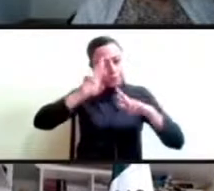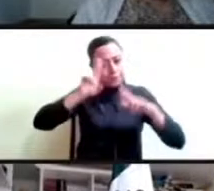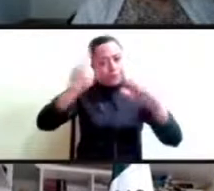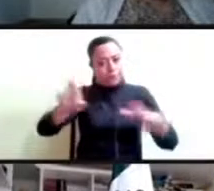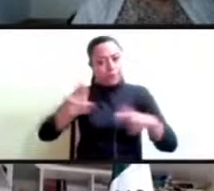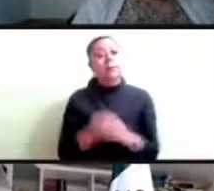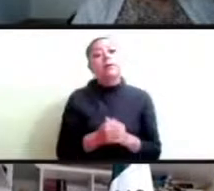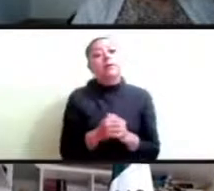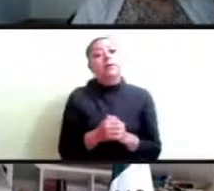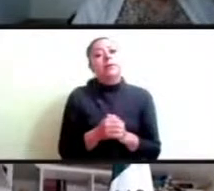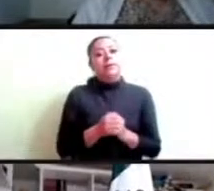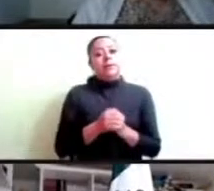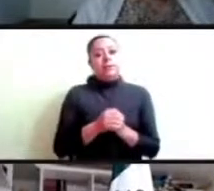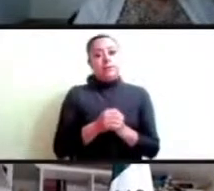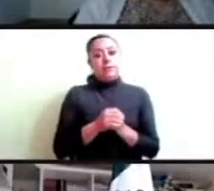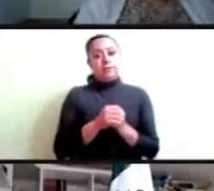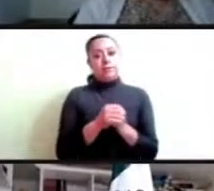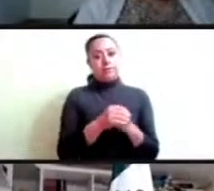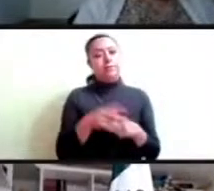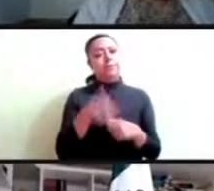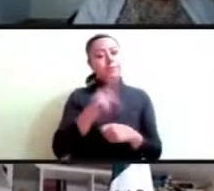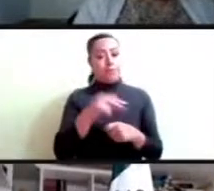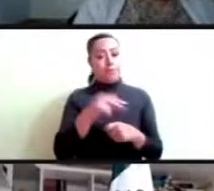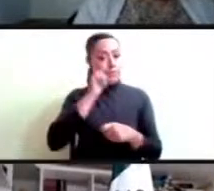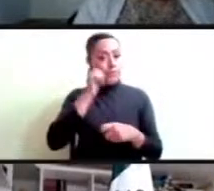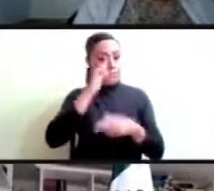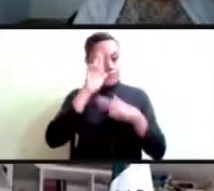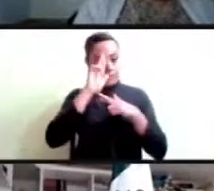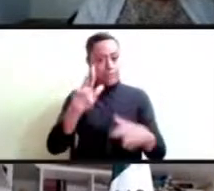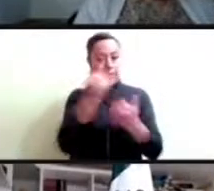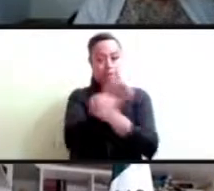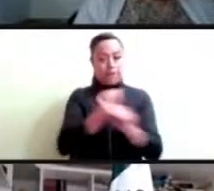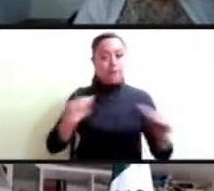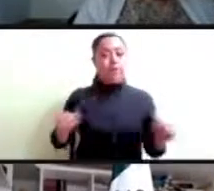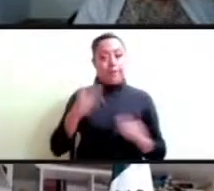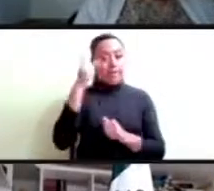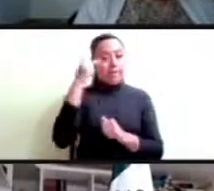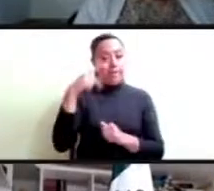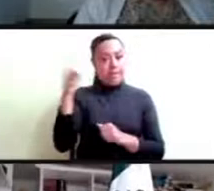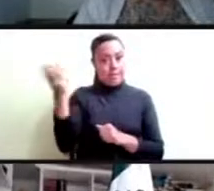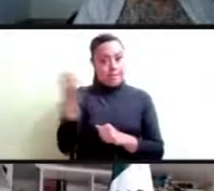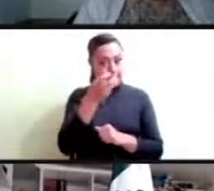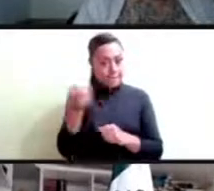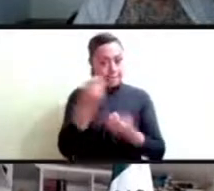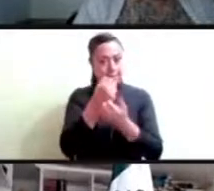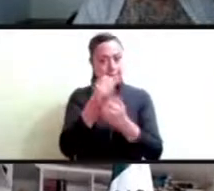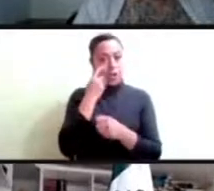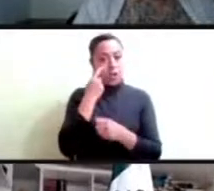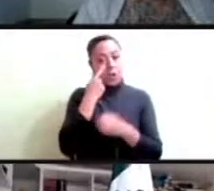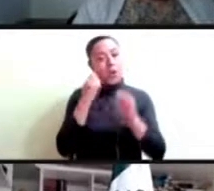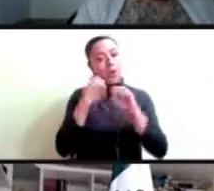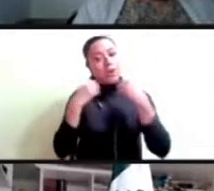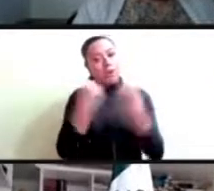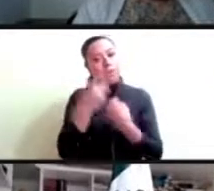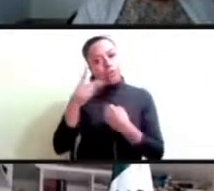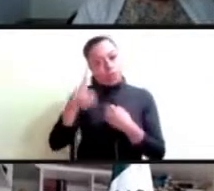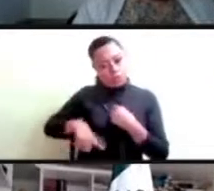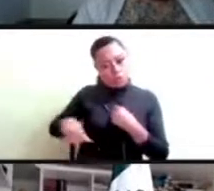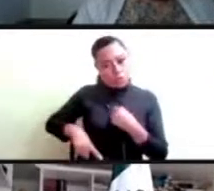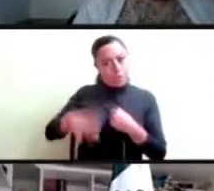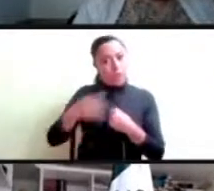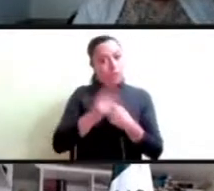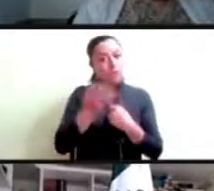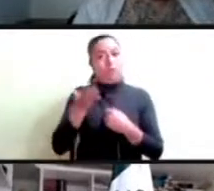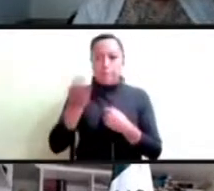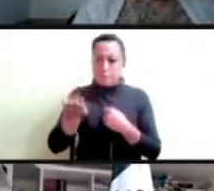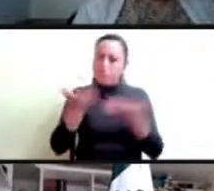un atento y respetuoso exhorto, respetando la autonomía de este órgano del Estado, pero solicitándole que se dé el trámite